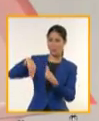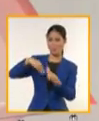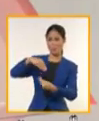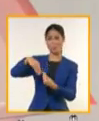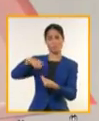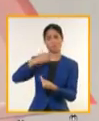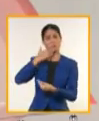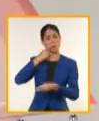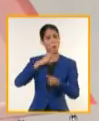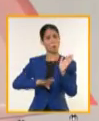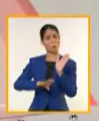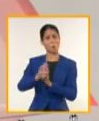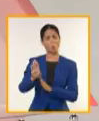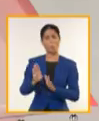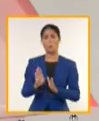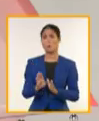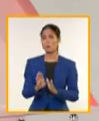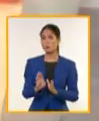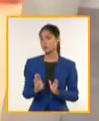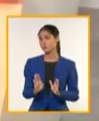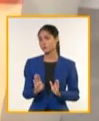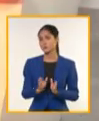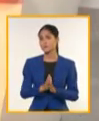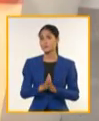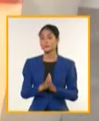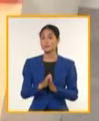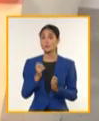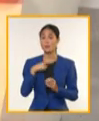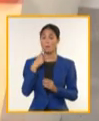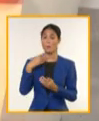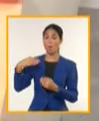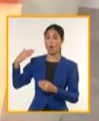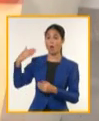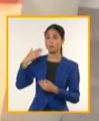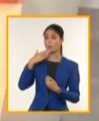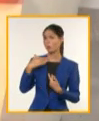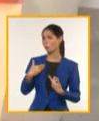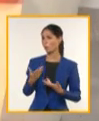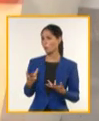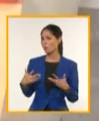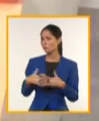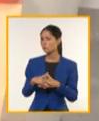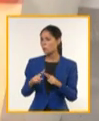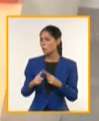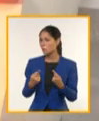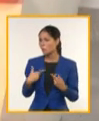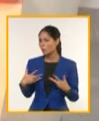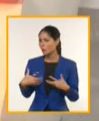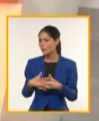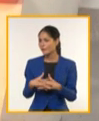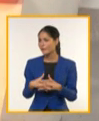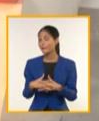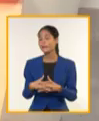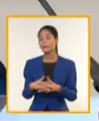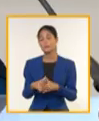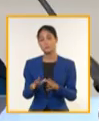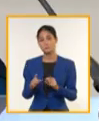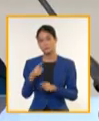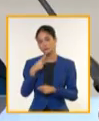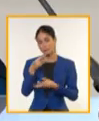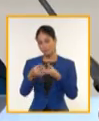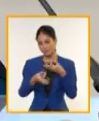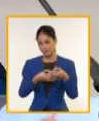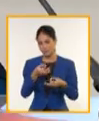de mutuo beneficio, ¿no? Era más bien desde el punto de vista político. No, realmente siempre existió el mutuo beneficio. Digamos que